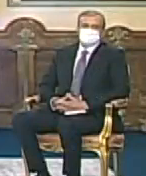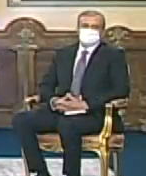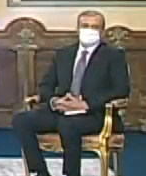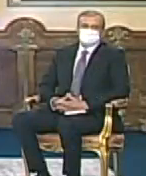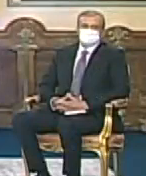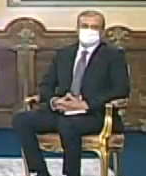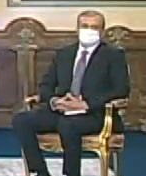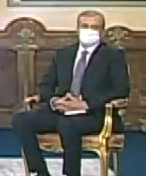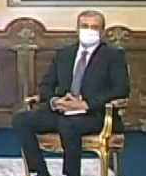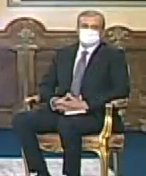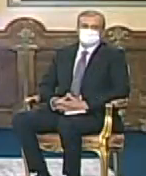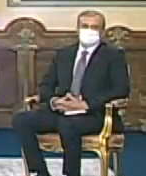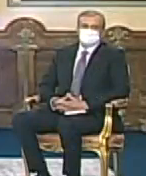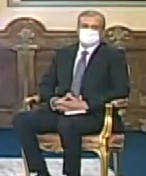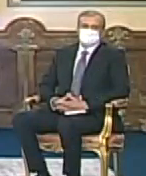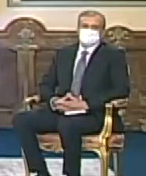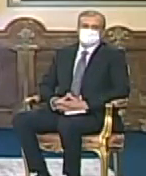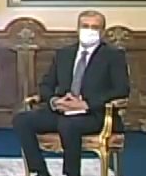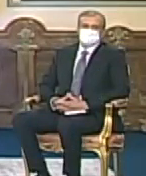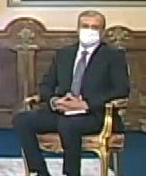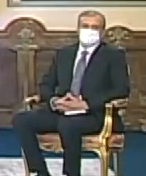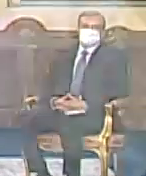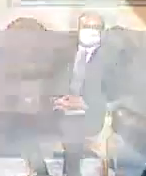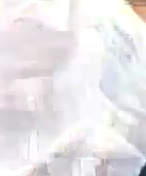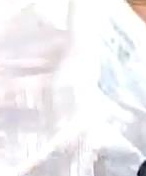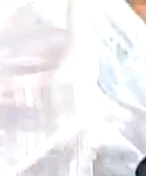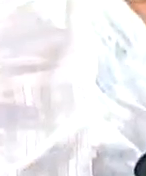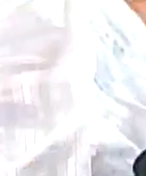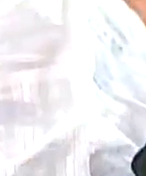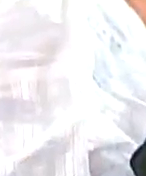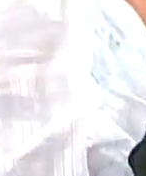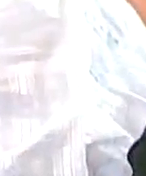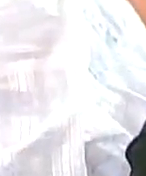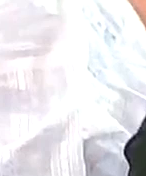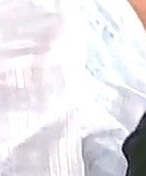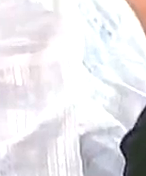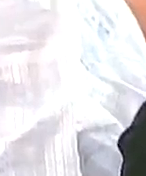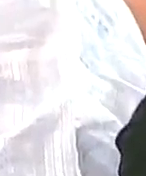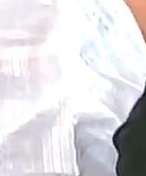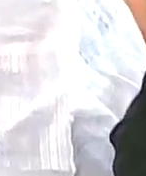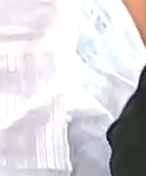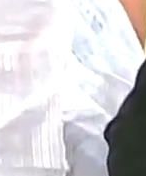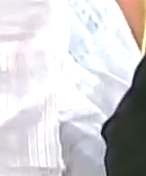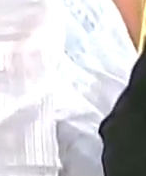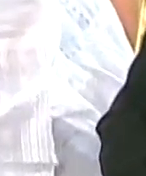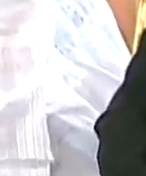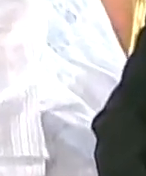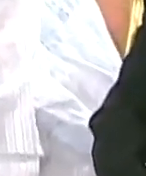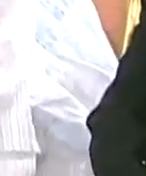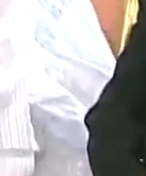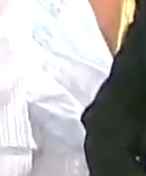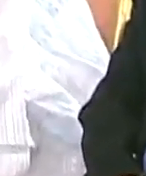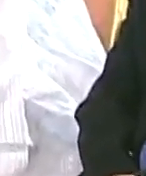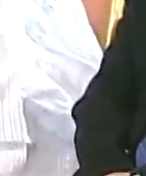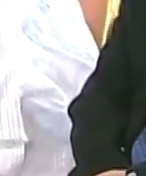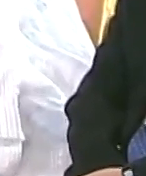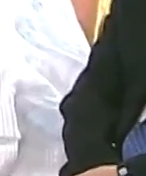Ecuatorial, de la República Islámica de Irán, cargados de negocios,